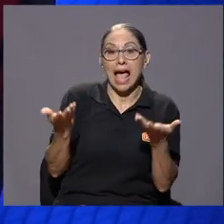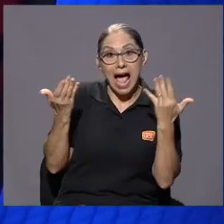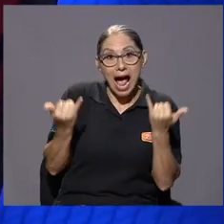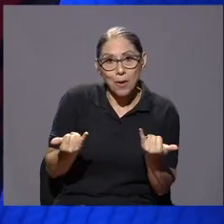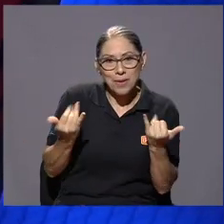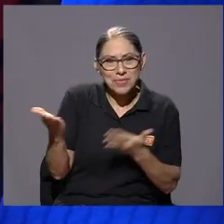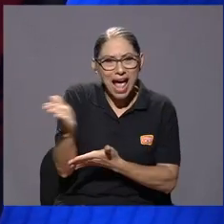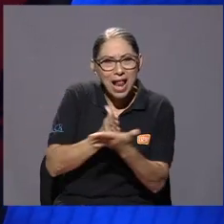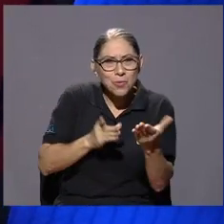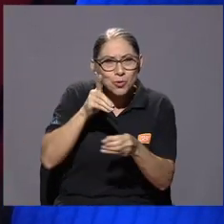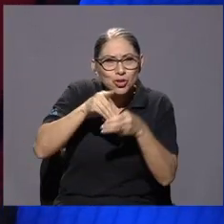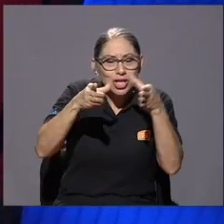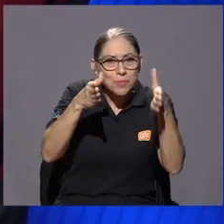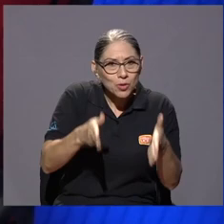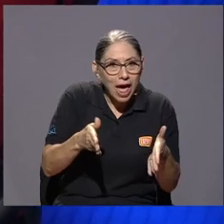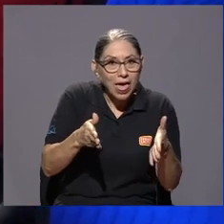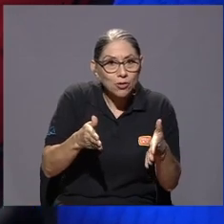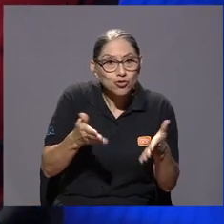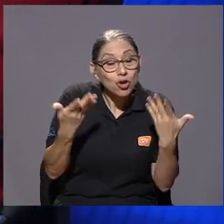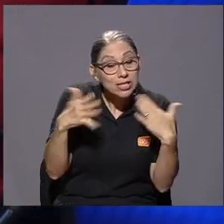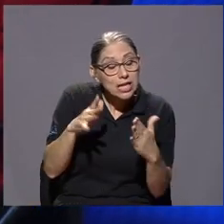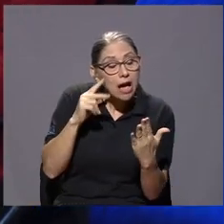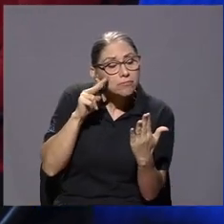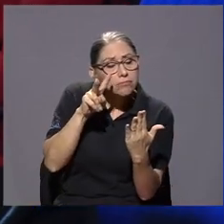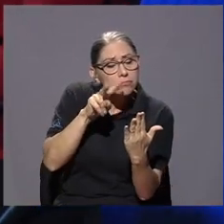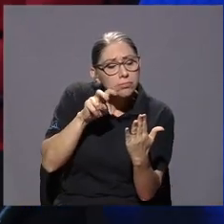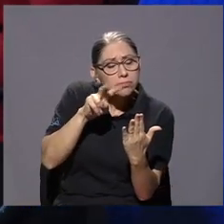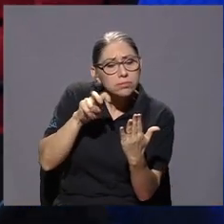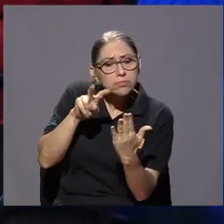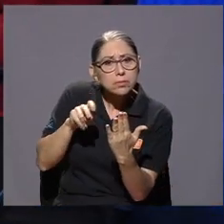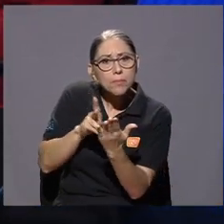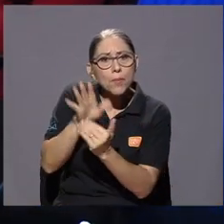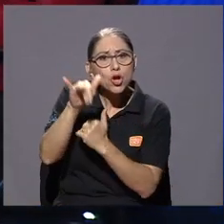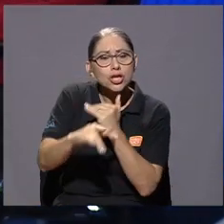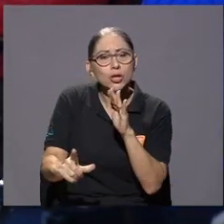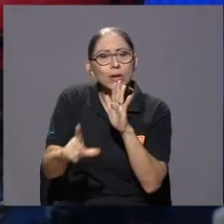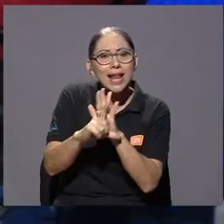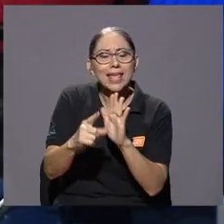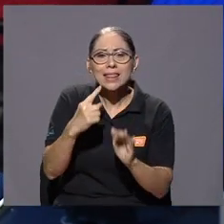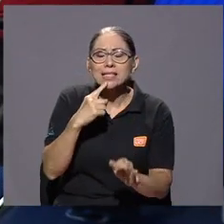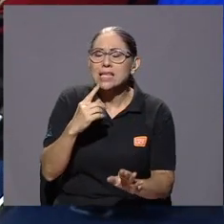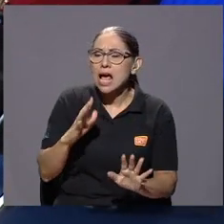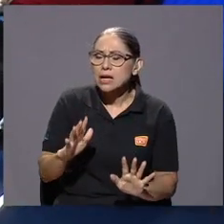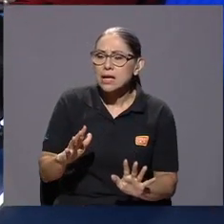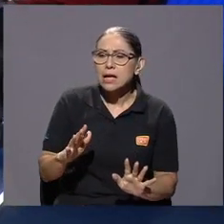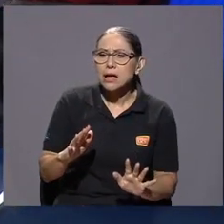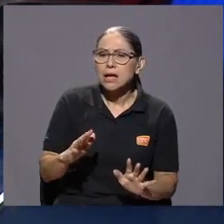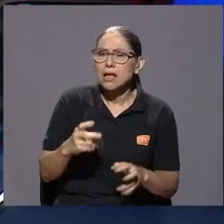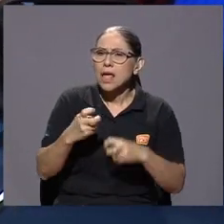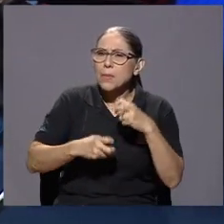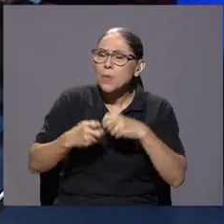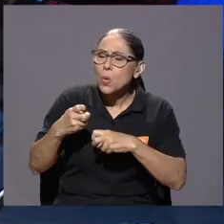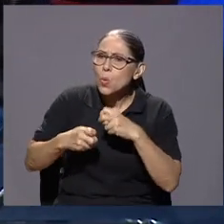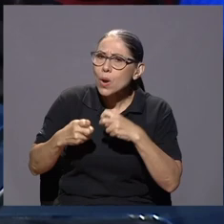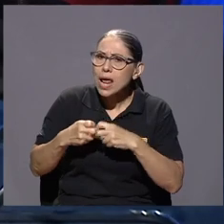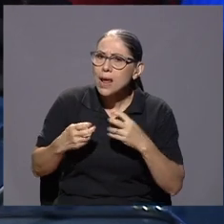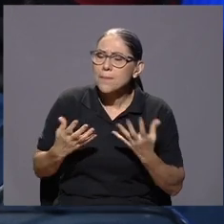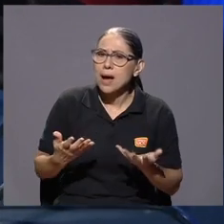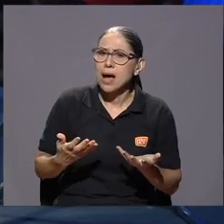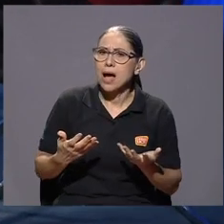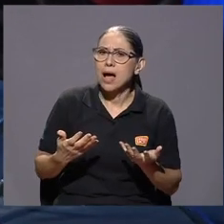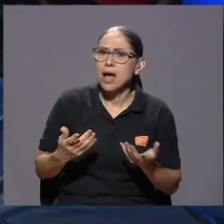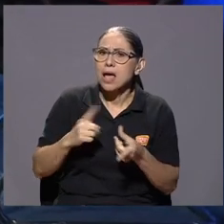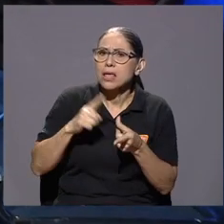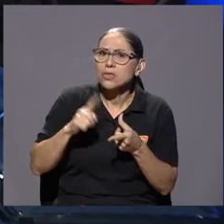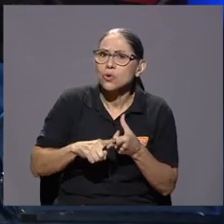señoras diputadas, al momento de revisar el proyecto de ley, decían, pero qué problema, y tienen razón,